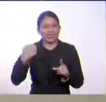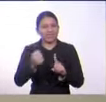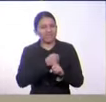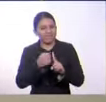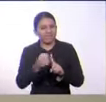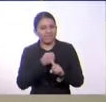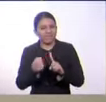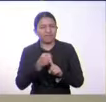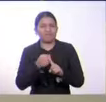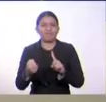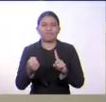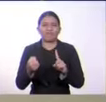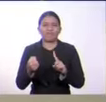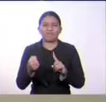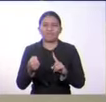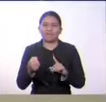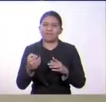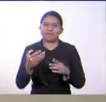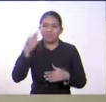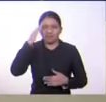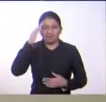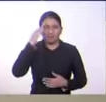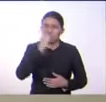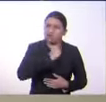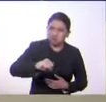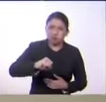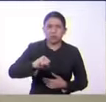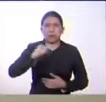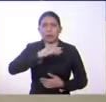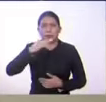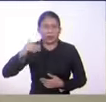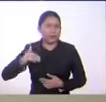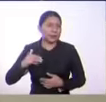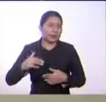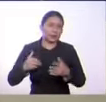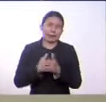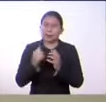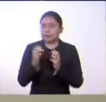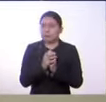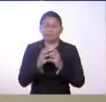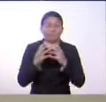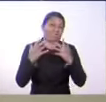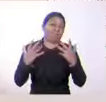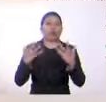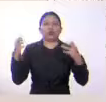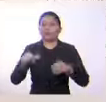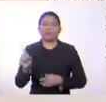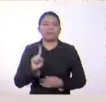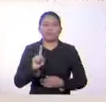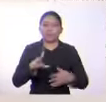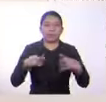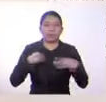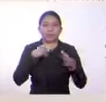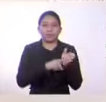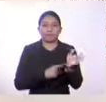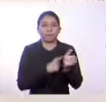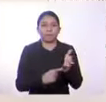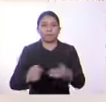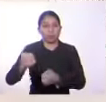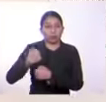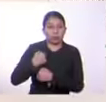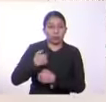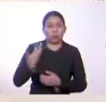se instituían, golpes de Estado en el país, en fin, no se permite ahora. Y otra cosa que se